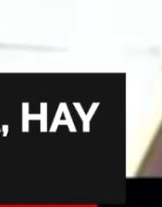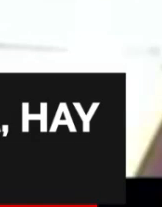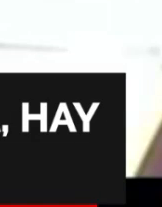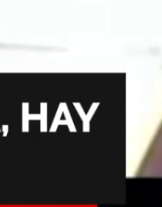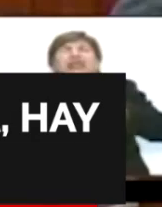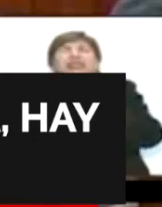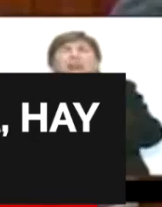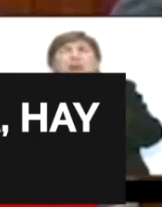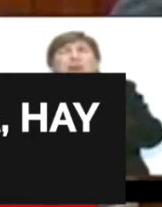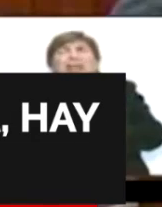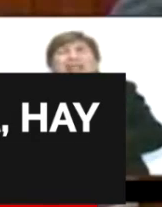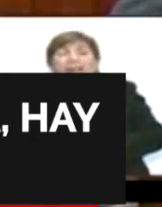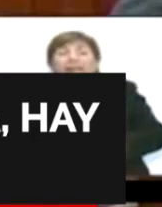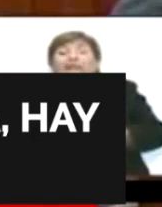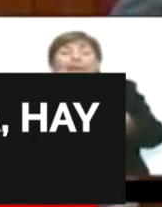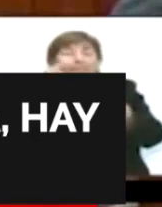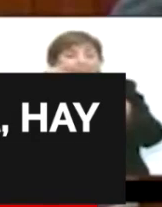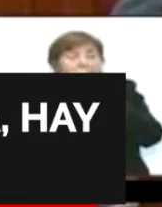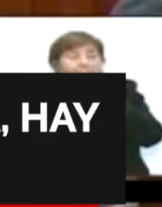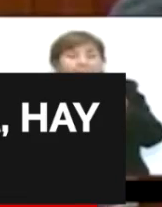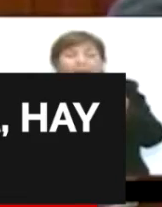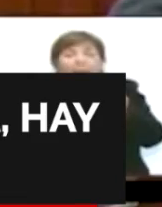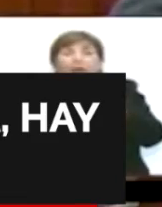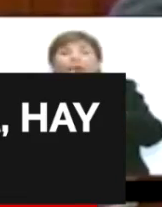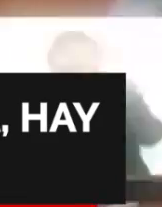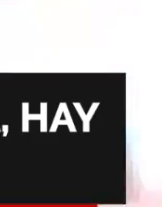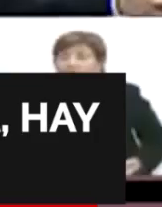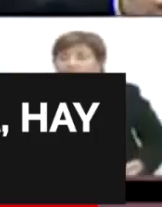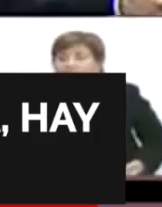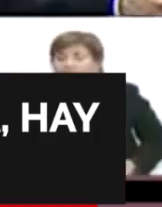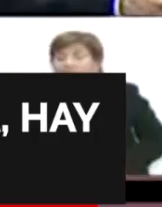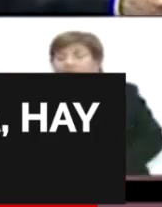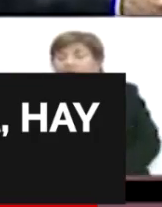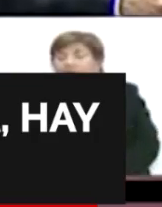querían este debate porque se consideraban un congreso disuelto